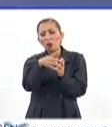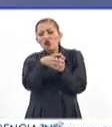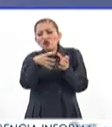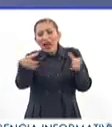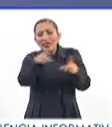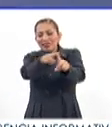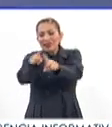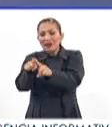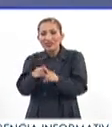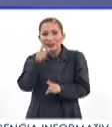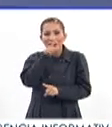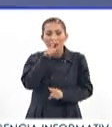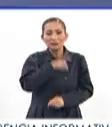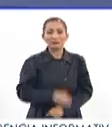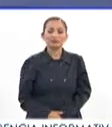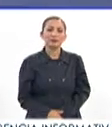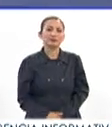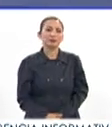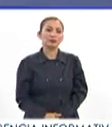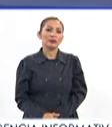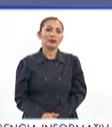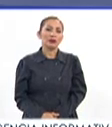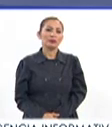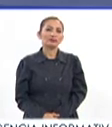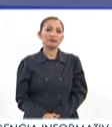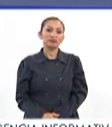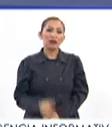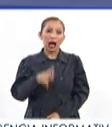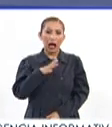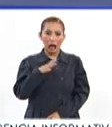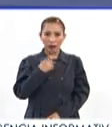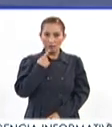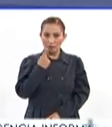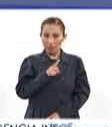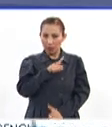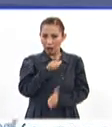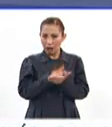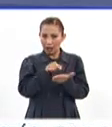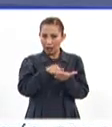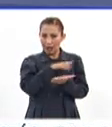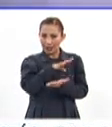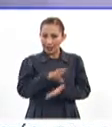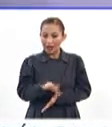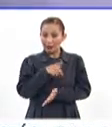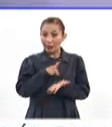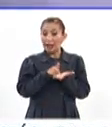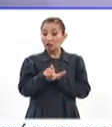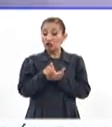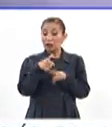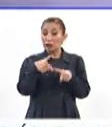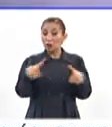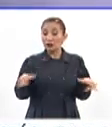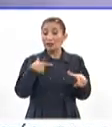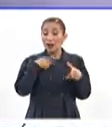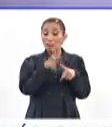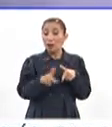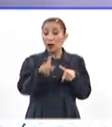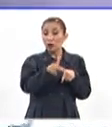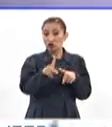gran diversidad en ese sentido? Bueno, tenemos un mandato que nos da la Ley General de Derechos Lingüísticos de los Pueblos